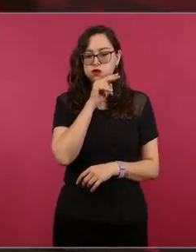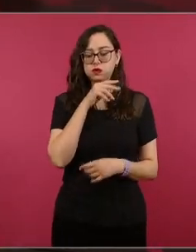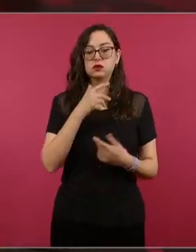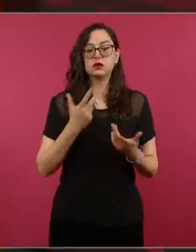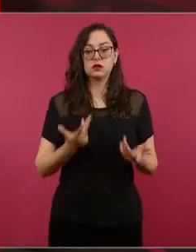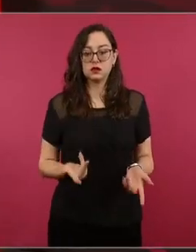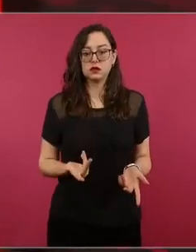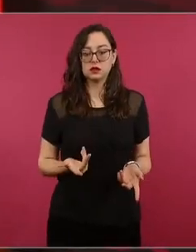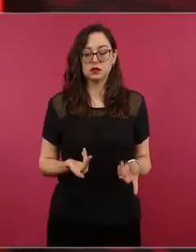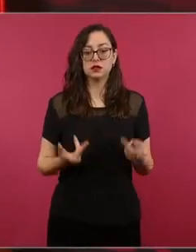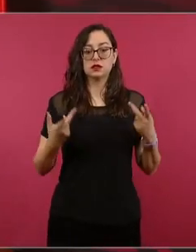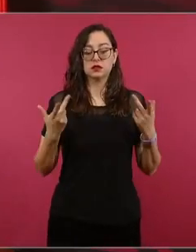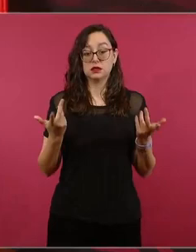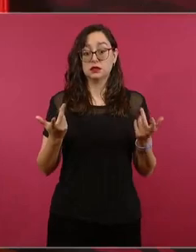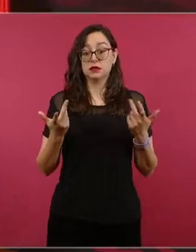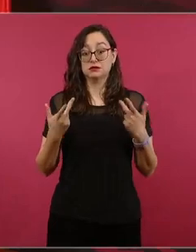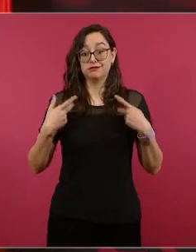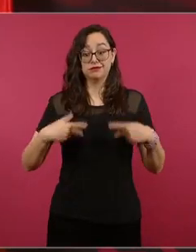cuidamos a los migrantes